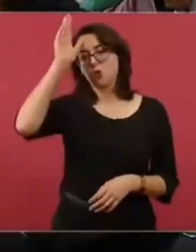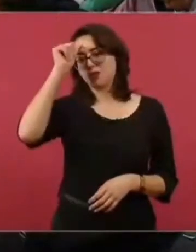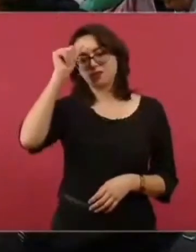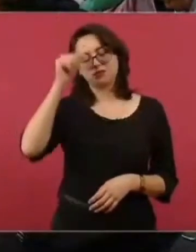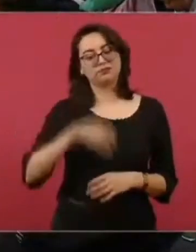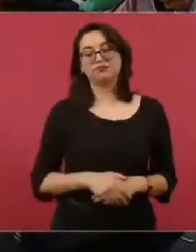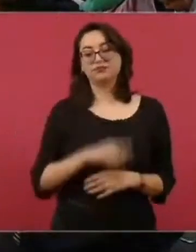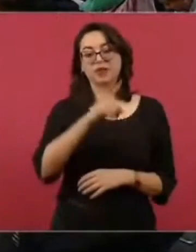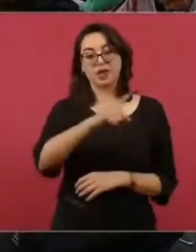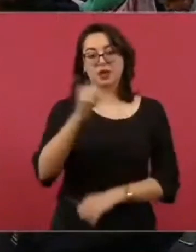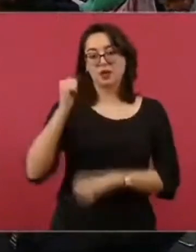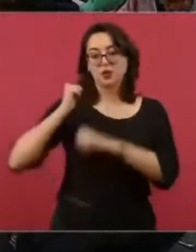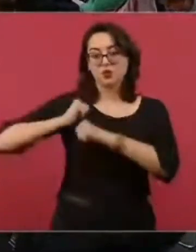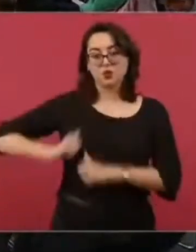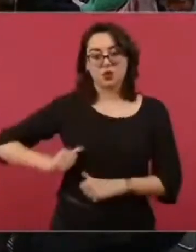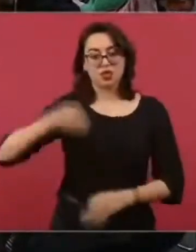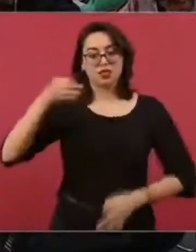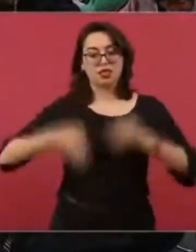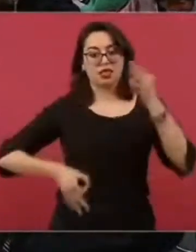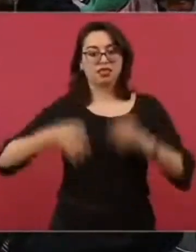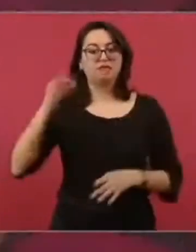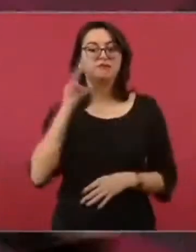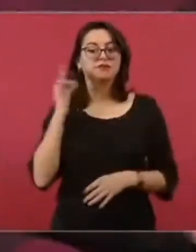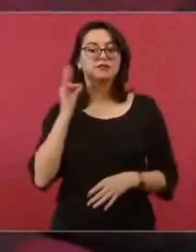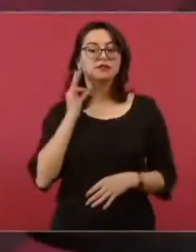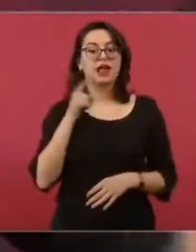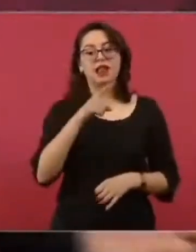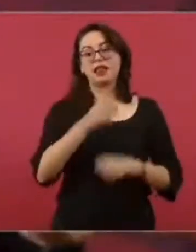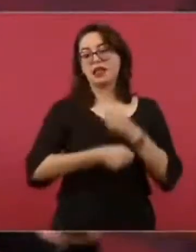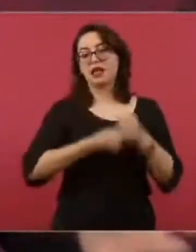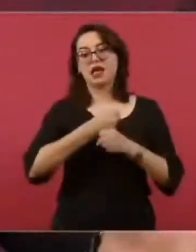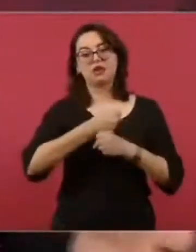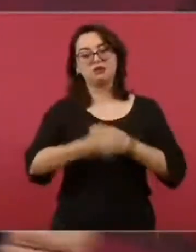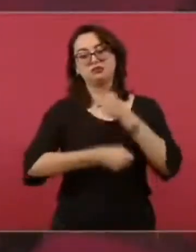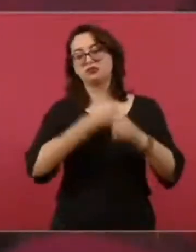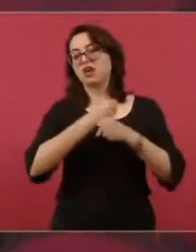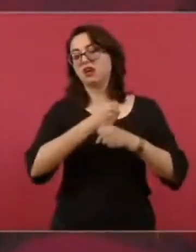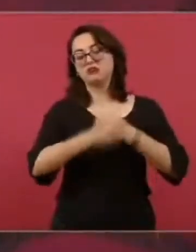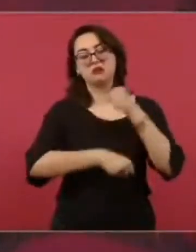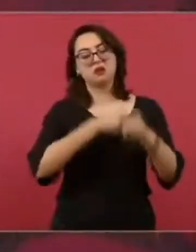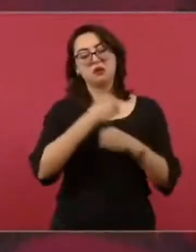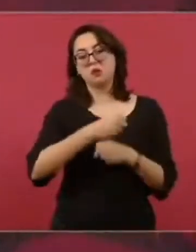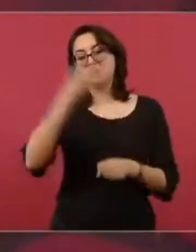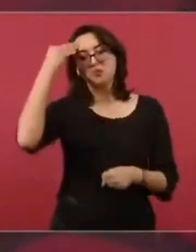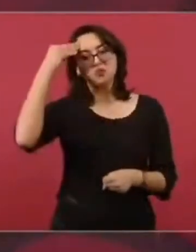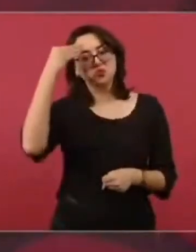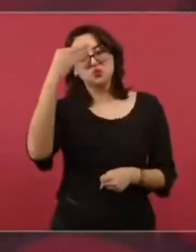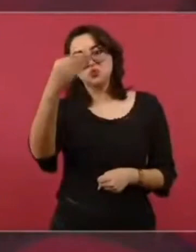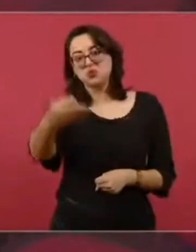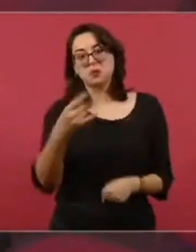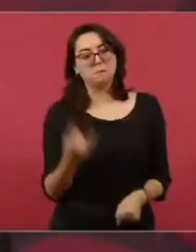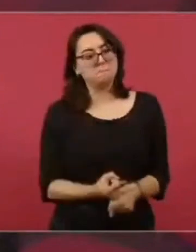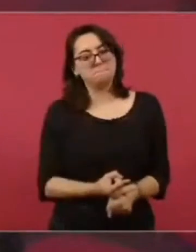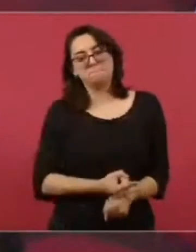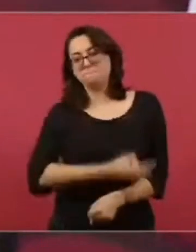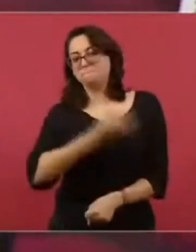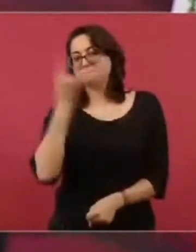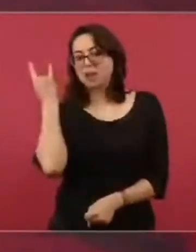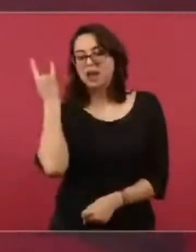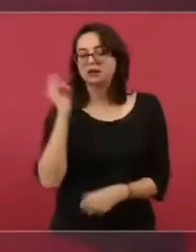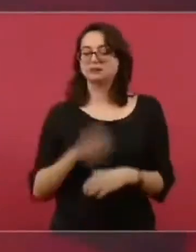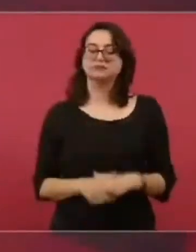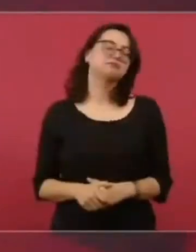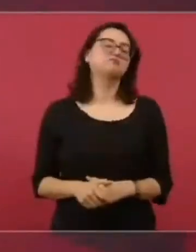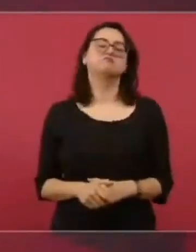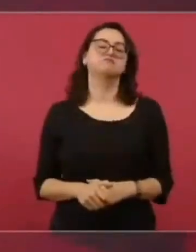tiempo, mucho tiempo, y no ha dado resultados. Esto no es un